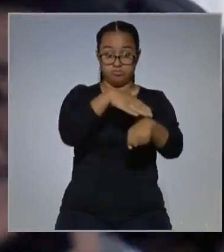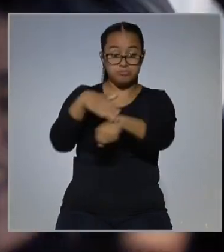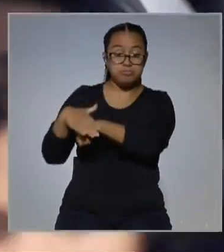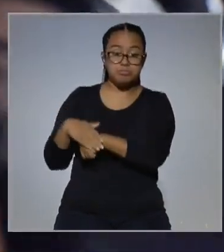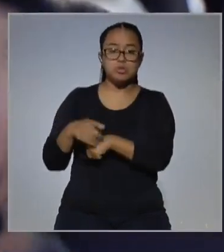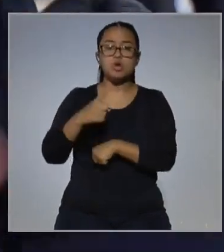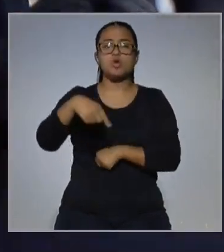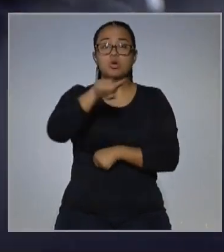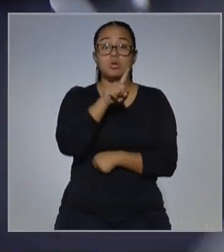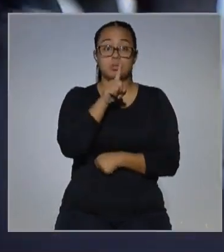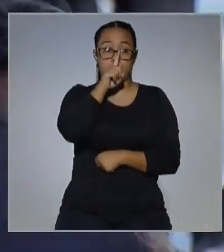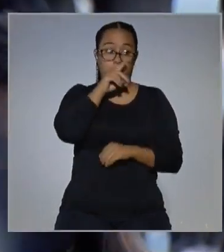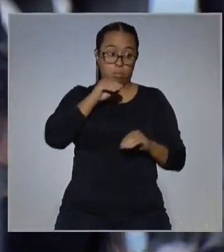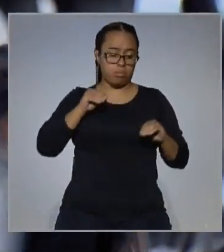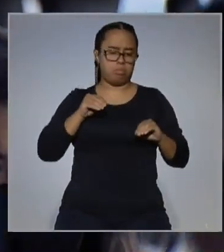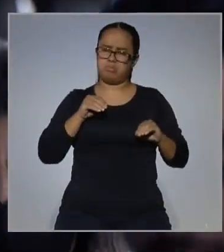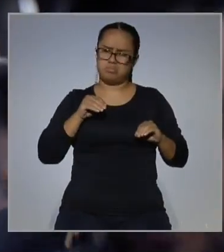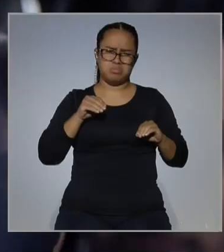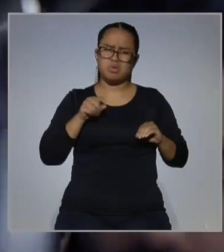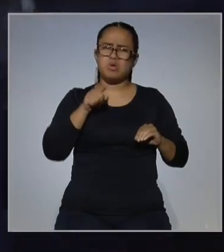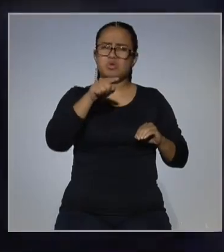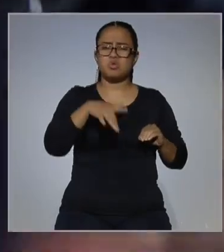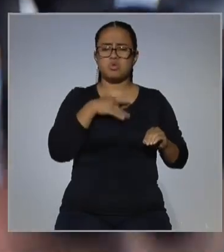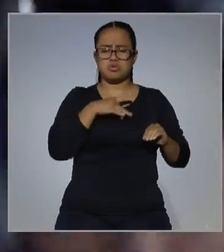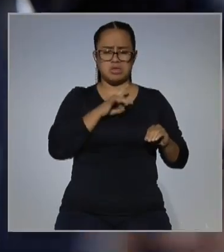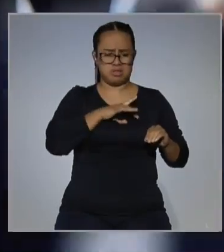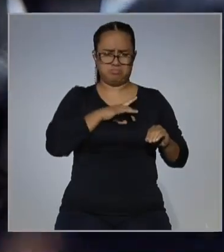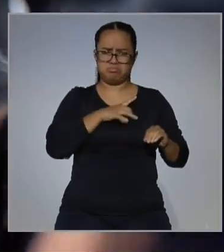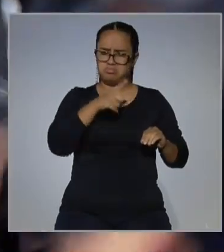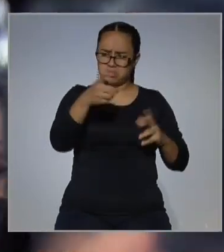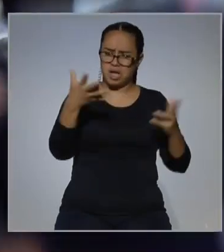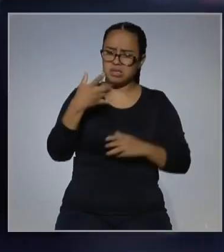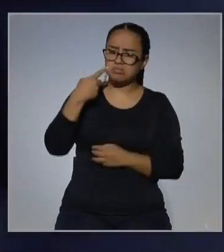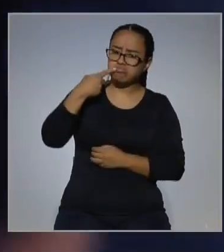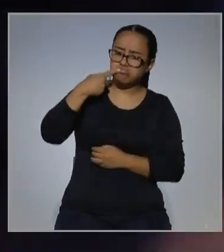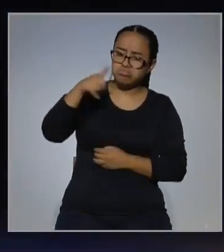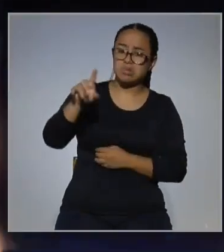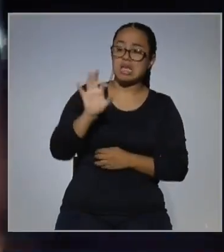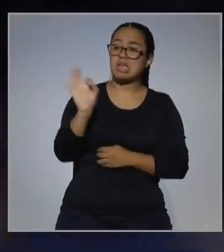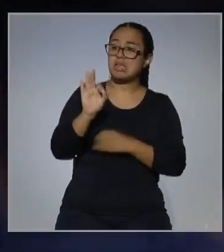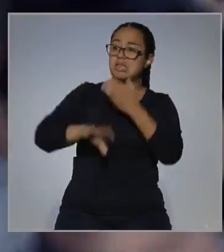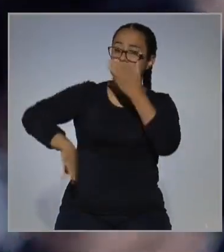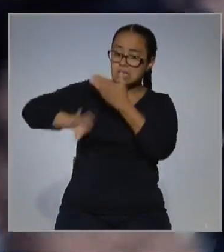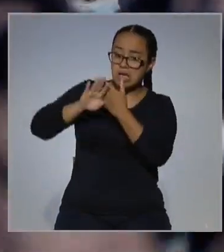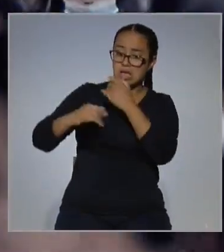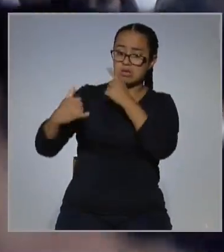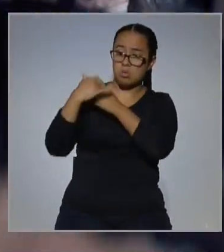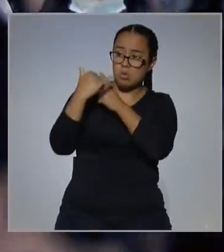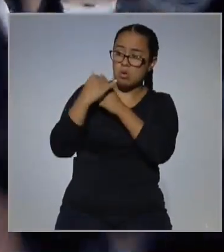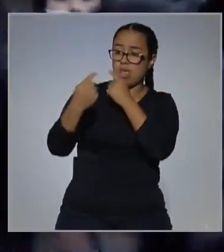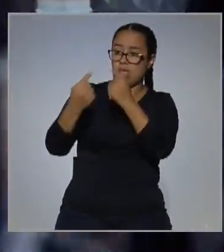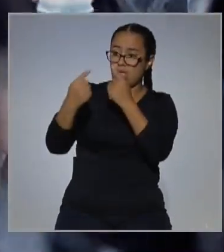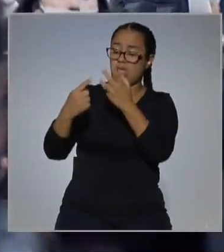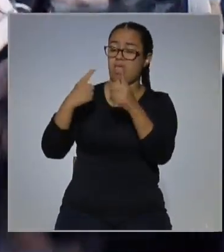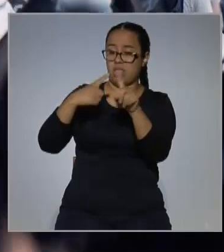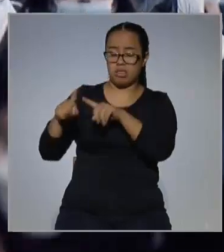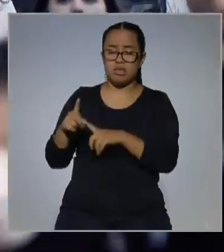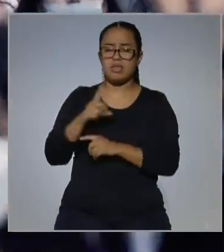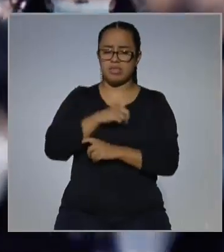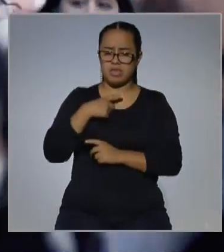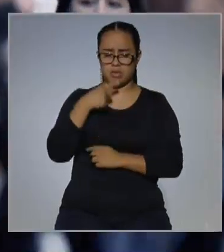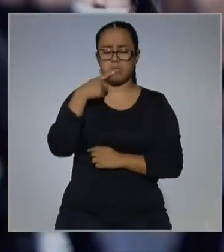no te calles, no tengas miedo y denuncia si sufres violencia o acoso.